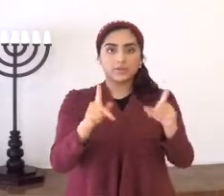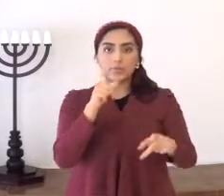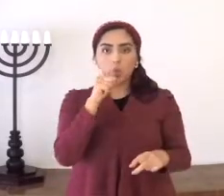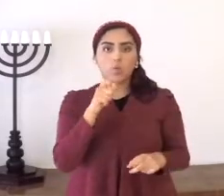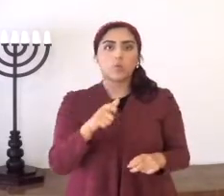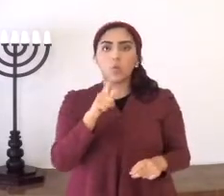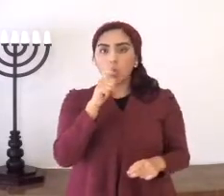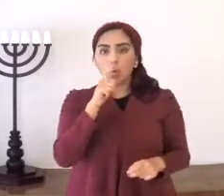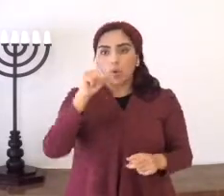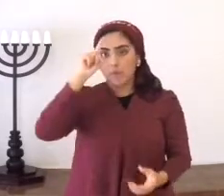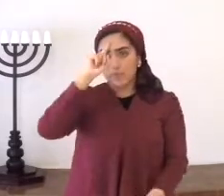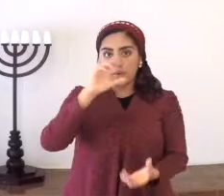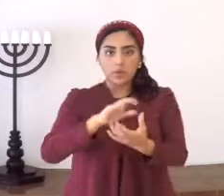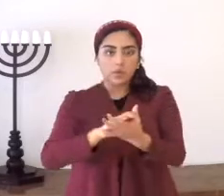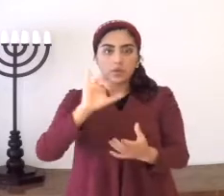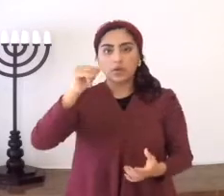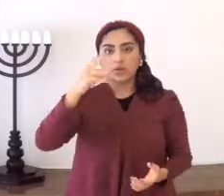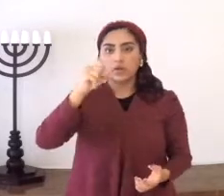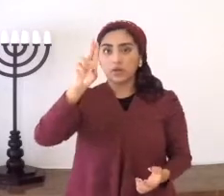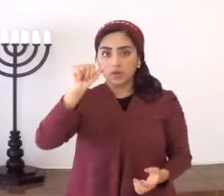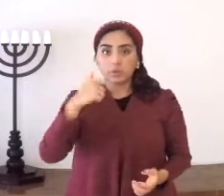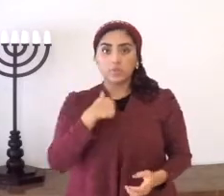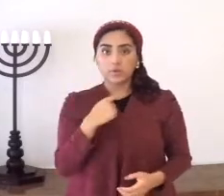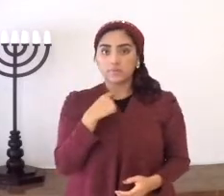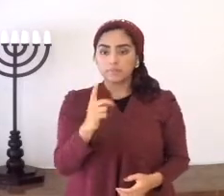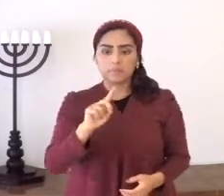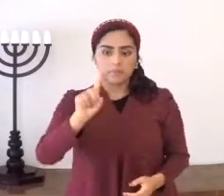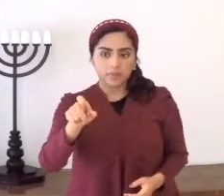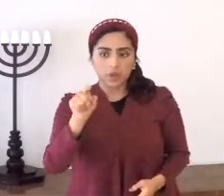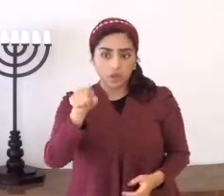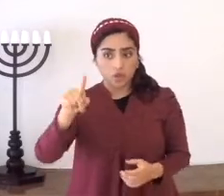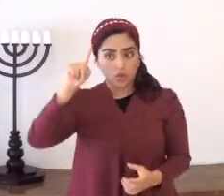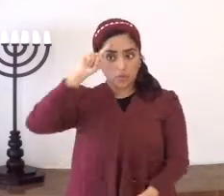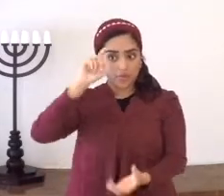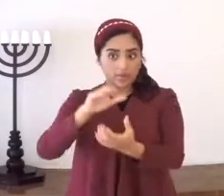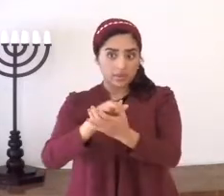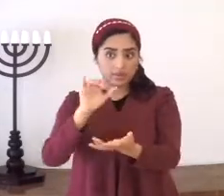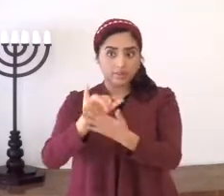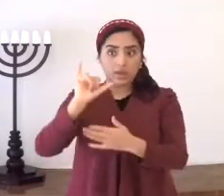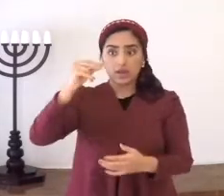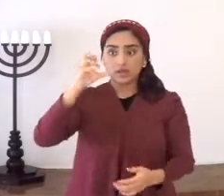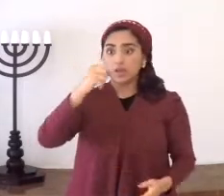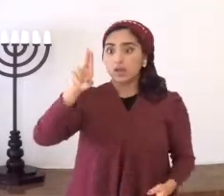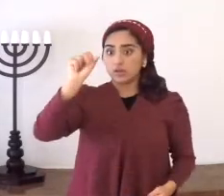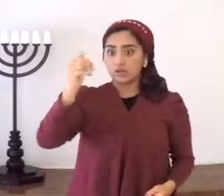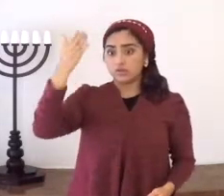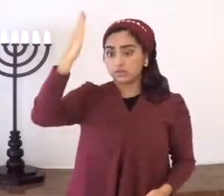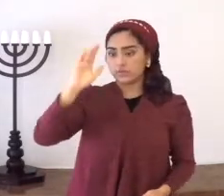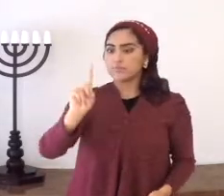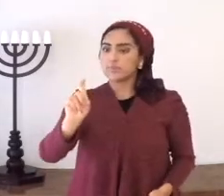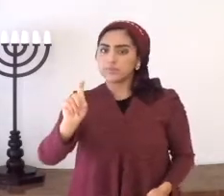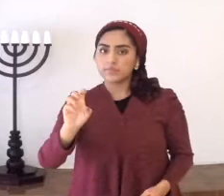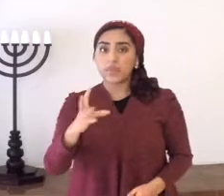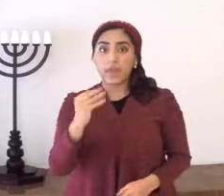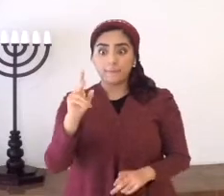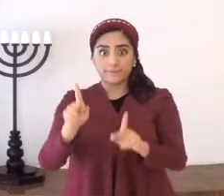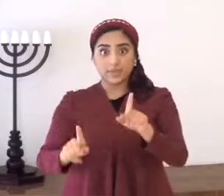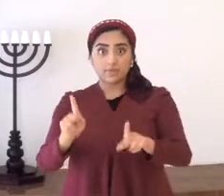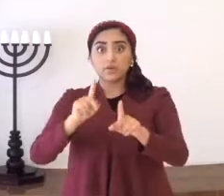pregunta a varios mesiánicos y se les dice: ¿tú crees que Yahshua es